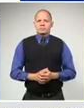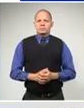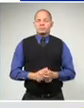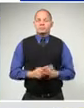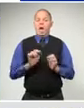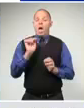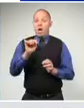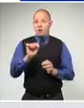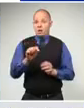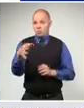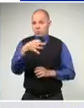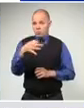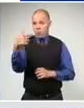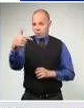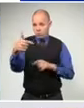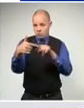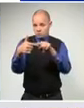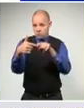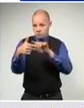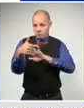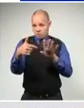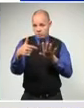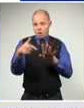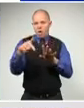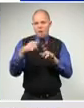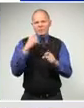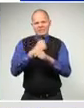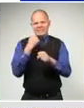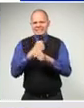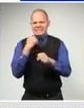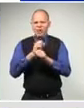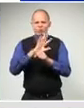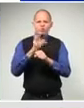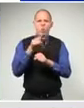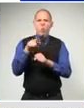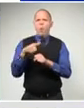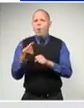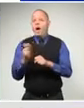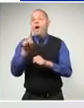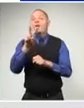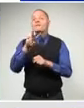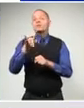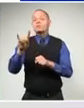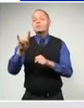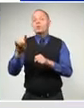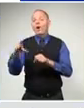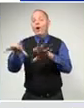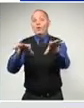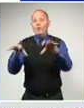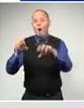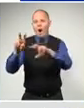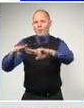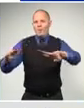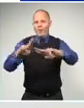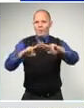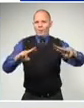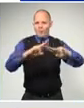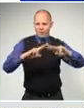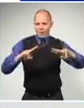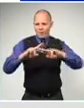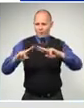trabajan activamente 29 controles de foco distribuidos en sus diferentes áreas de